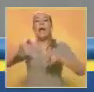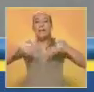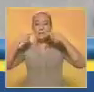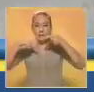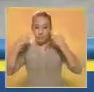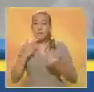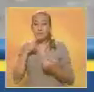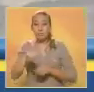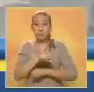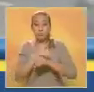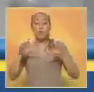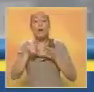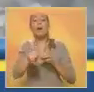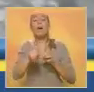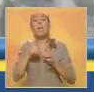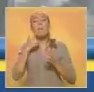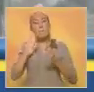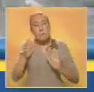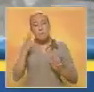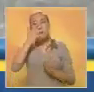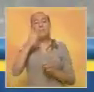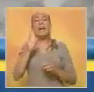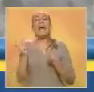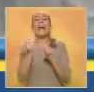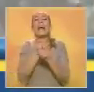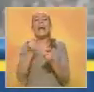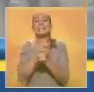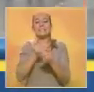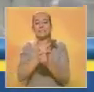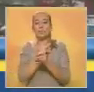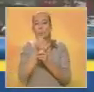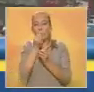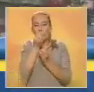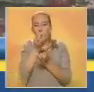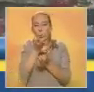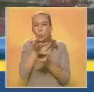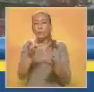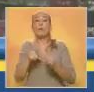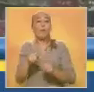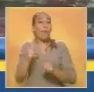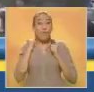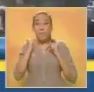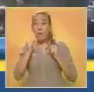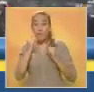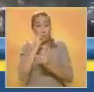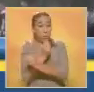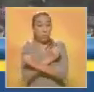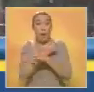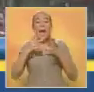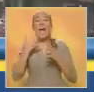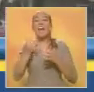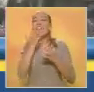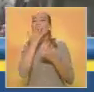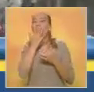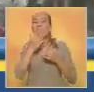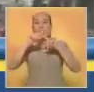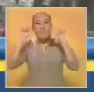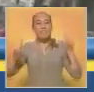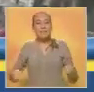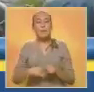que la detonación fue probablemente causada por una fuga de gas. La fuerza de la explosión fue tan fuerte que destrozó ventanas a más de